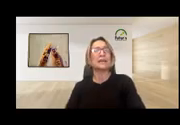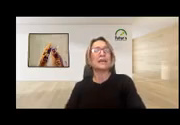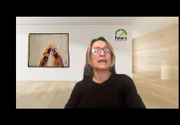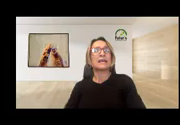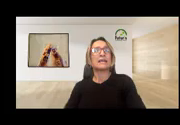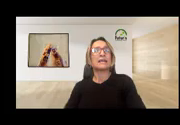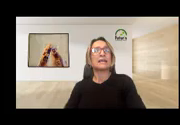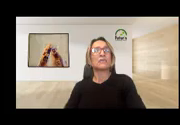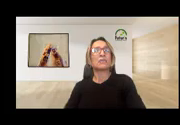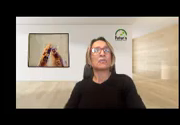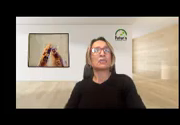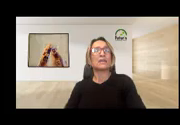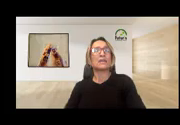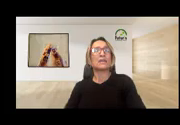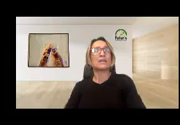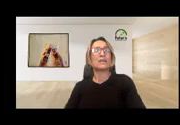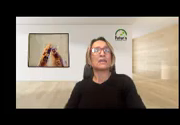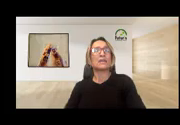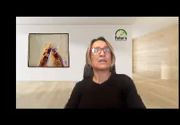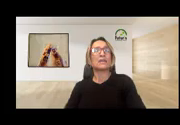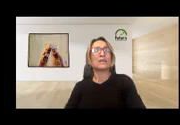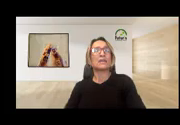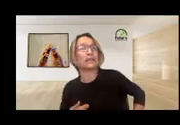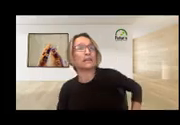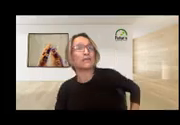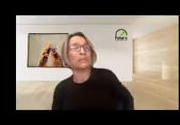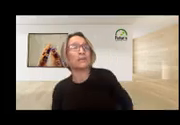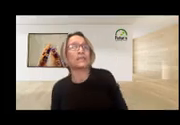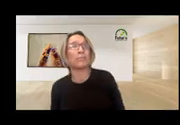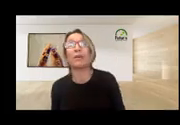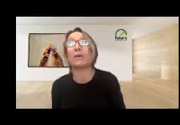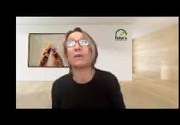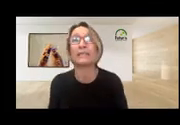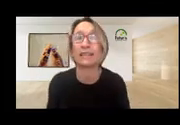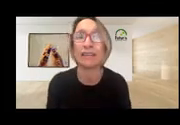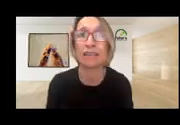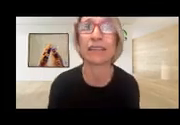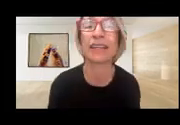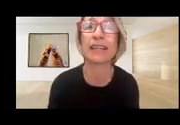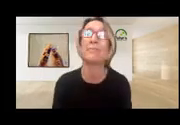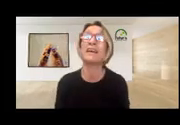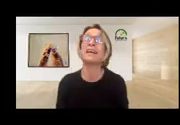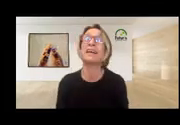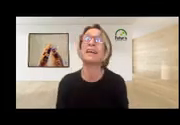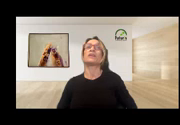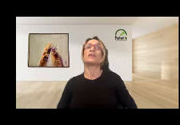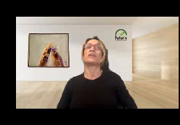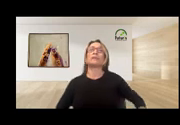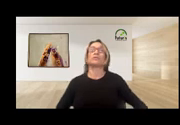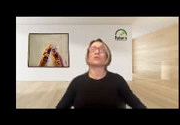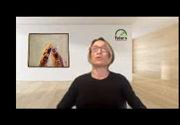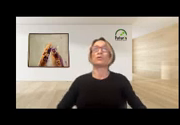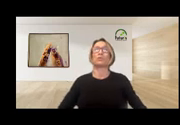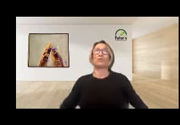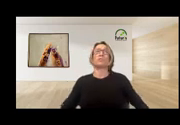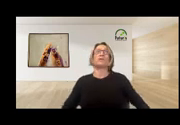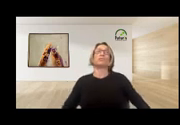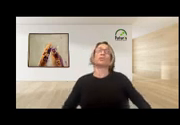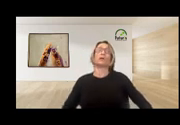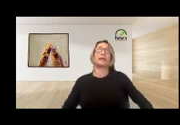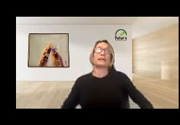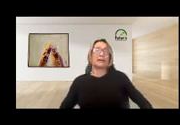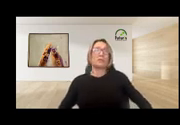más, como es una charla divulgativa, pues empezar por la base y entender que megafauna y